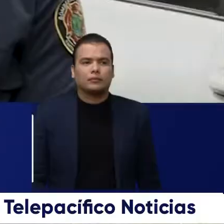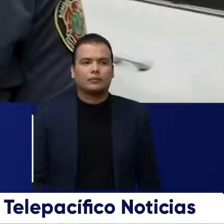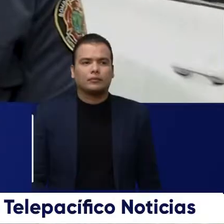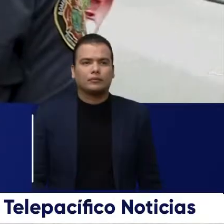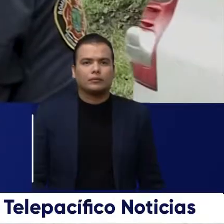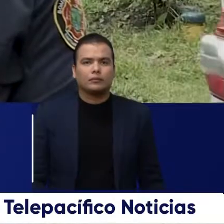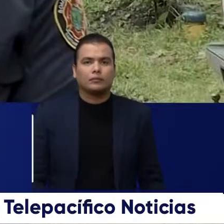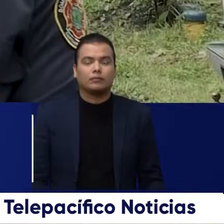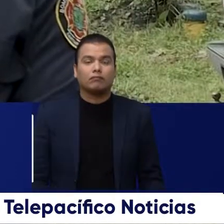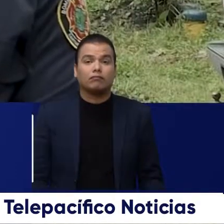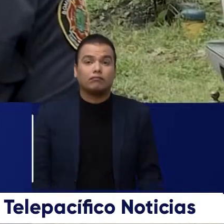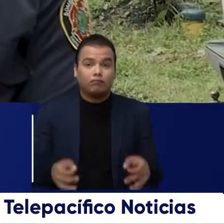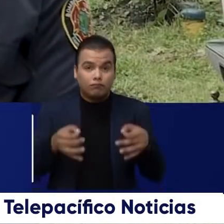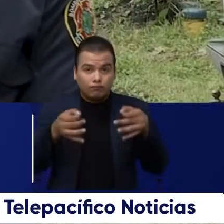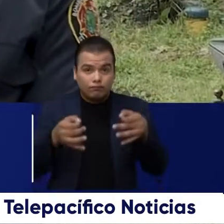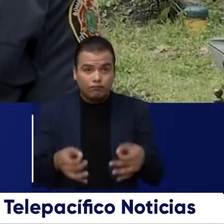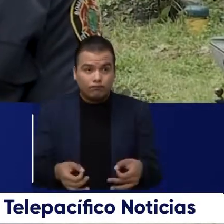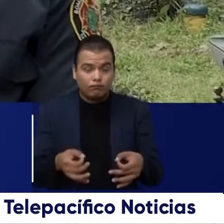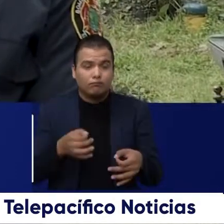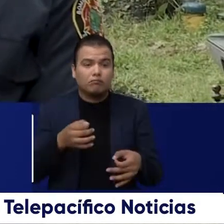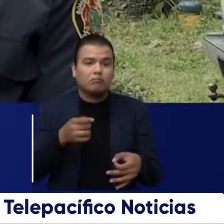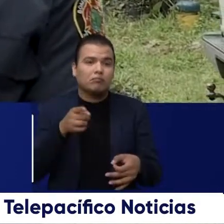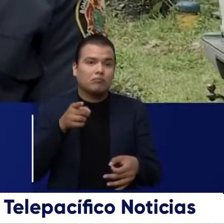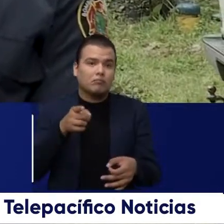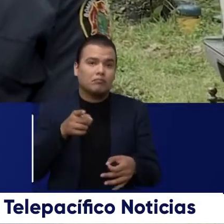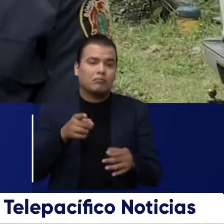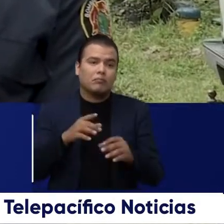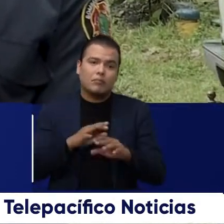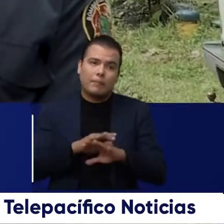Aparentemente se encontraba sin signos vitales.